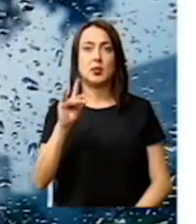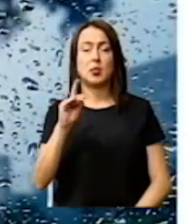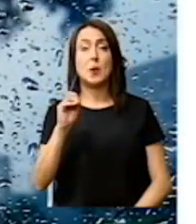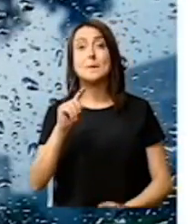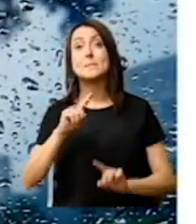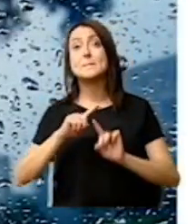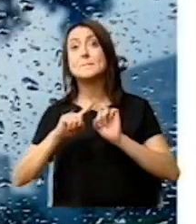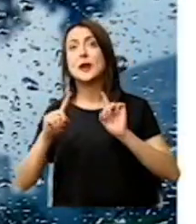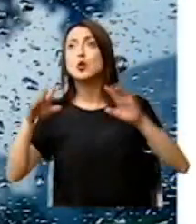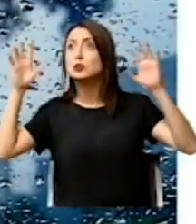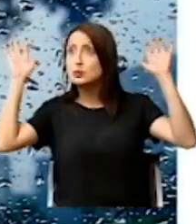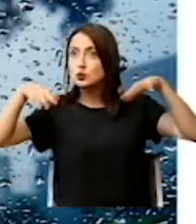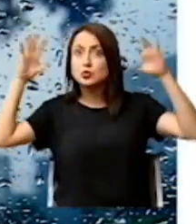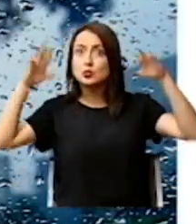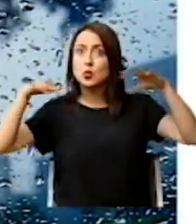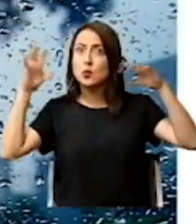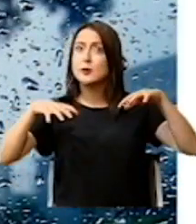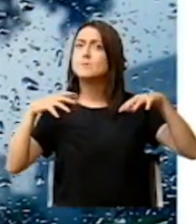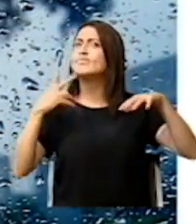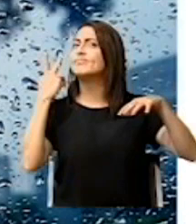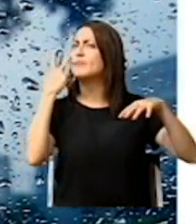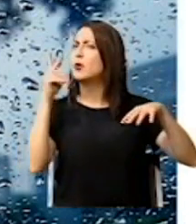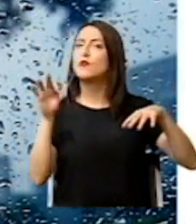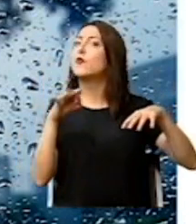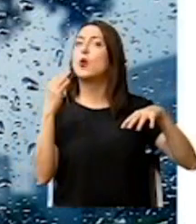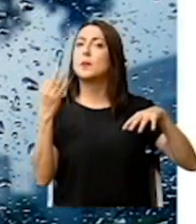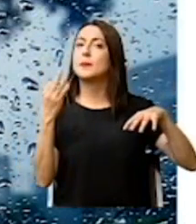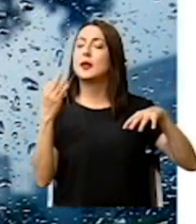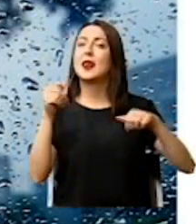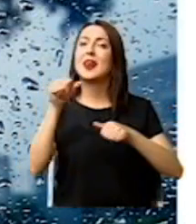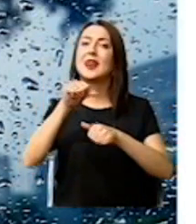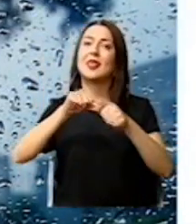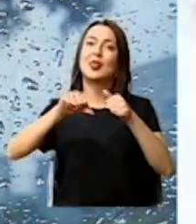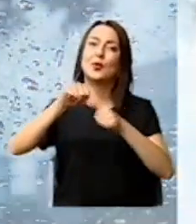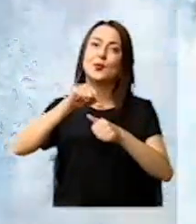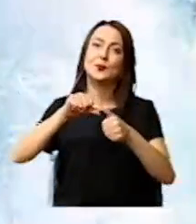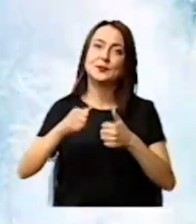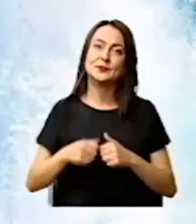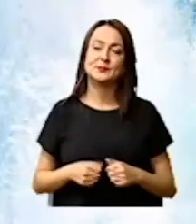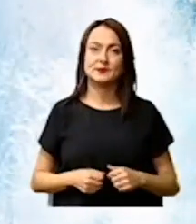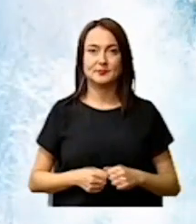Pero en la lluvia la vamos a encontrar de manera líquida.